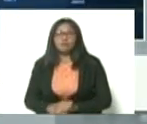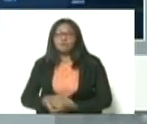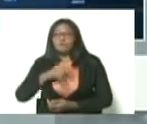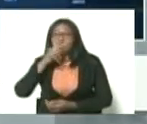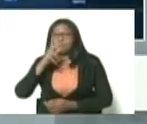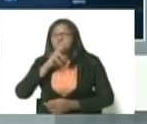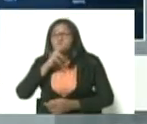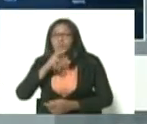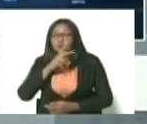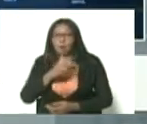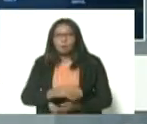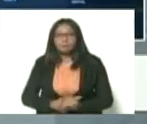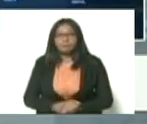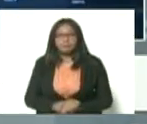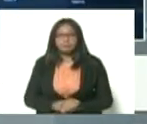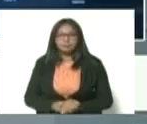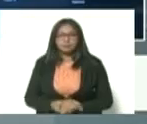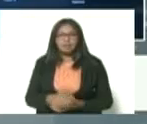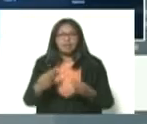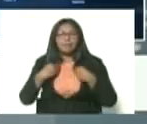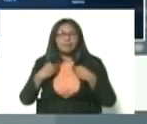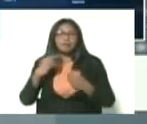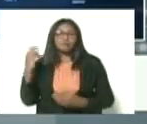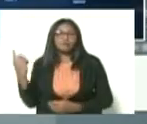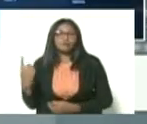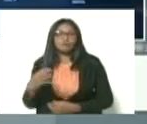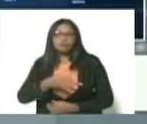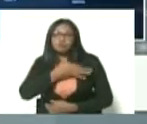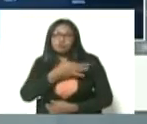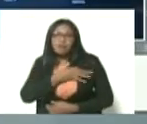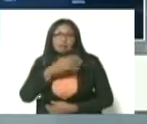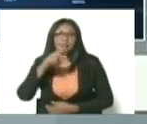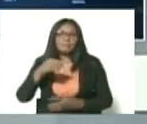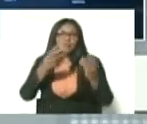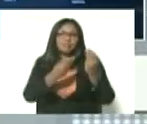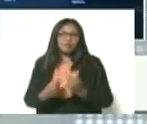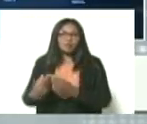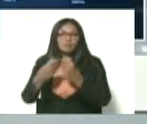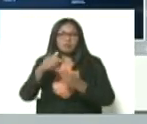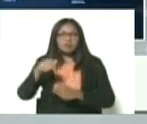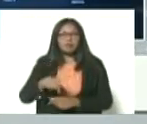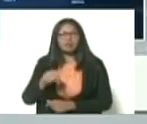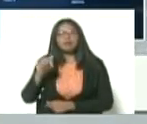gigantescos en la vida social y económica del país.